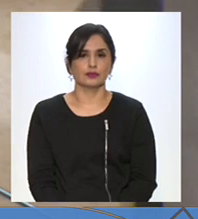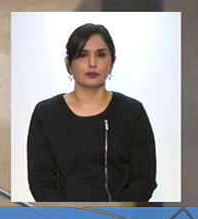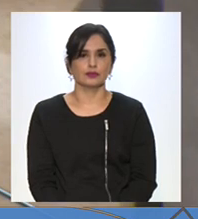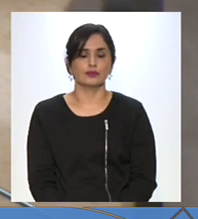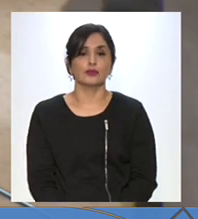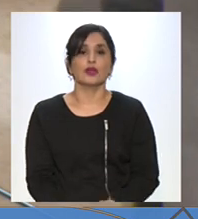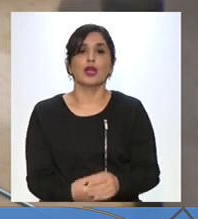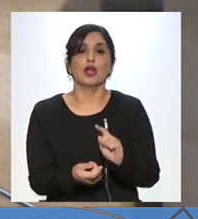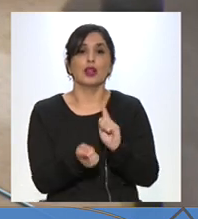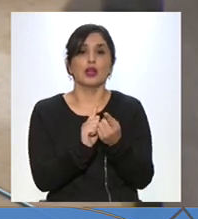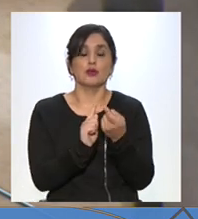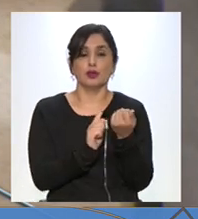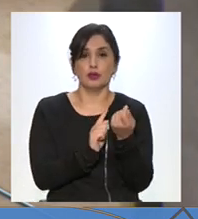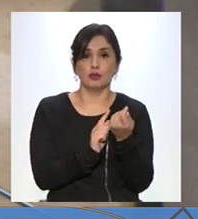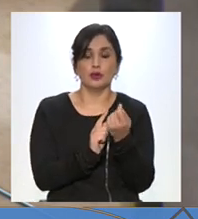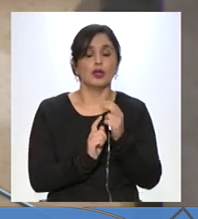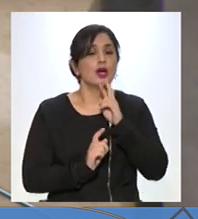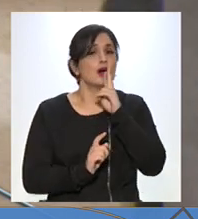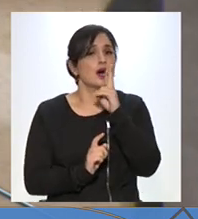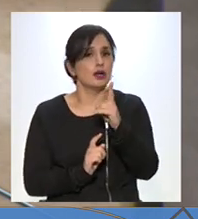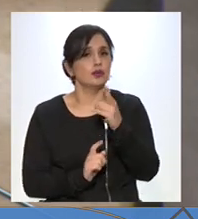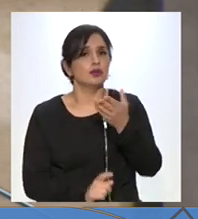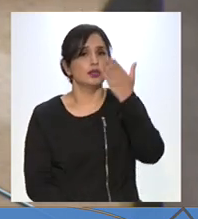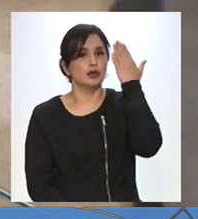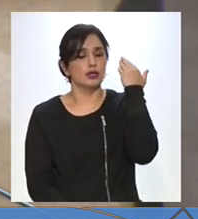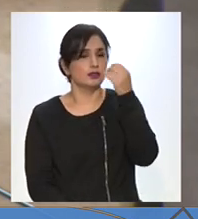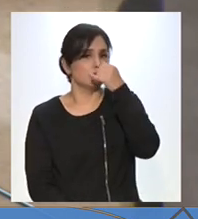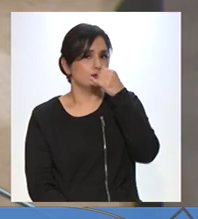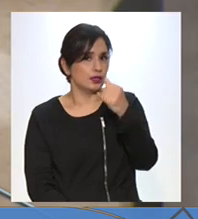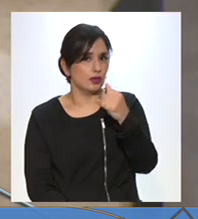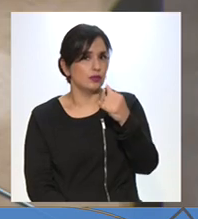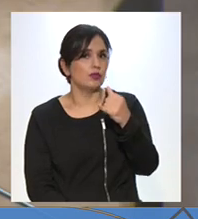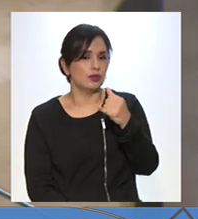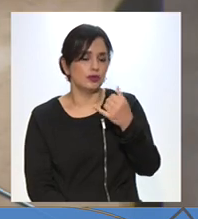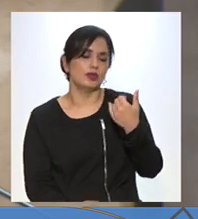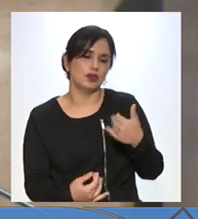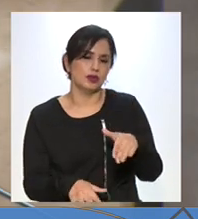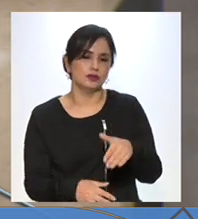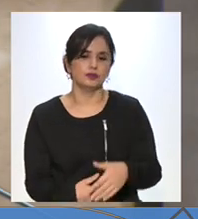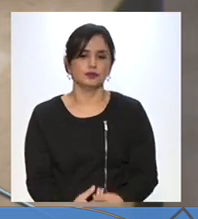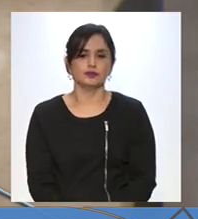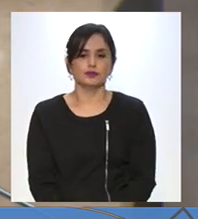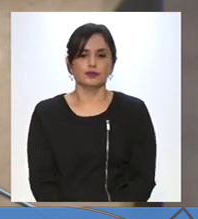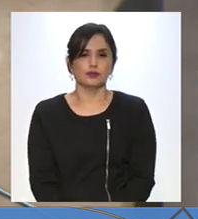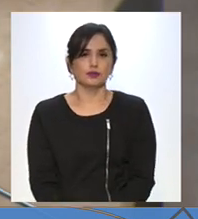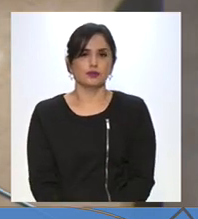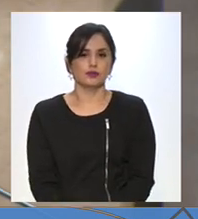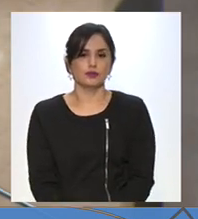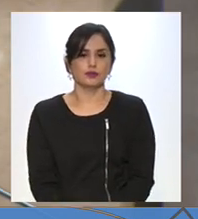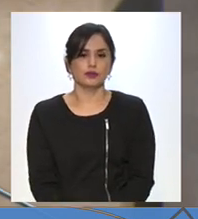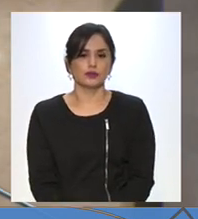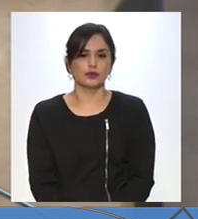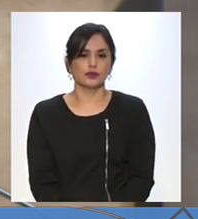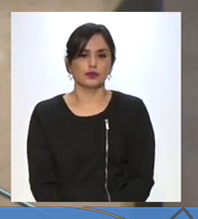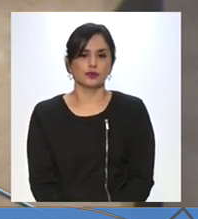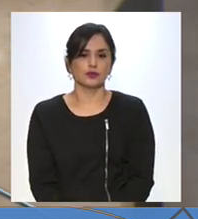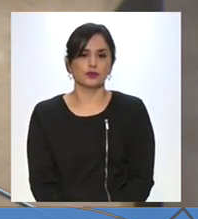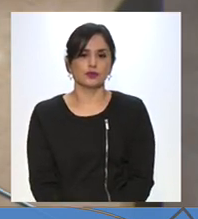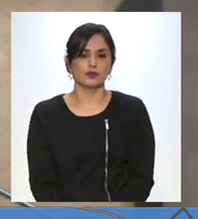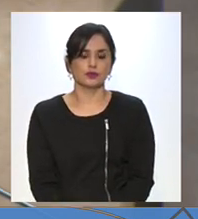el tipo de cambio ha estado respondiendo hace tiempo, ya desde hace un buen tiempo, a factores que van más allá de sus